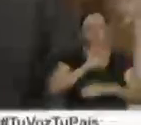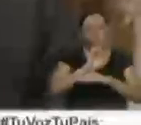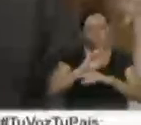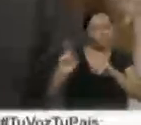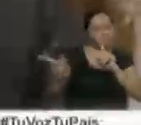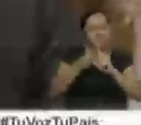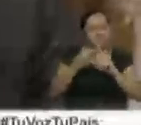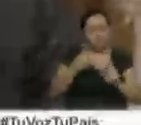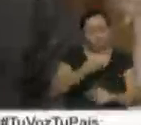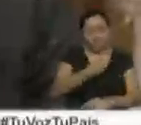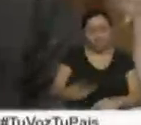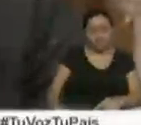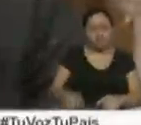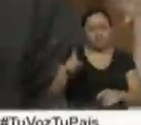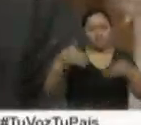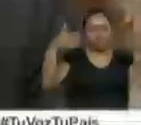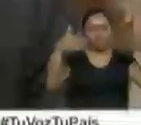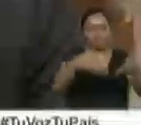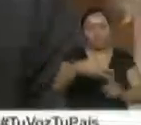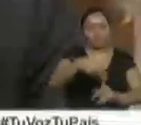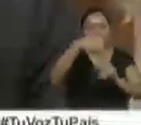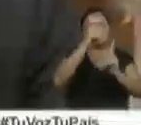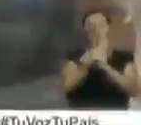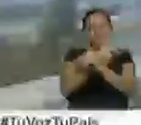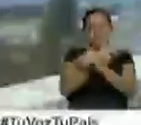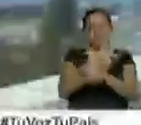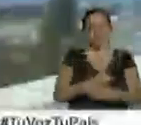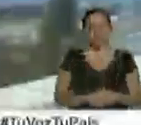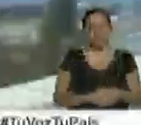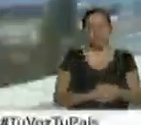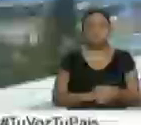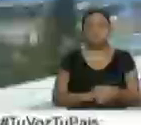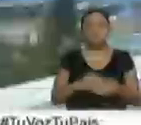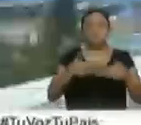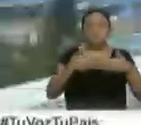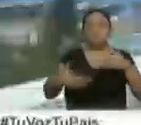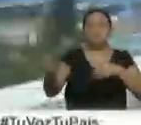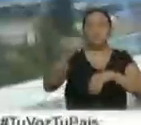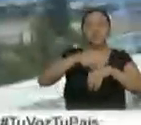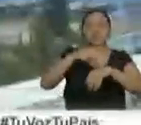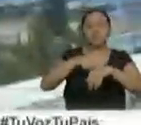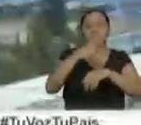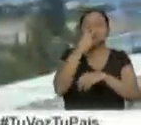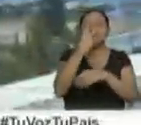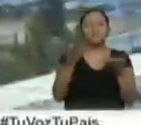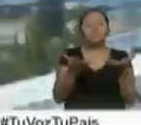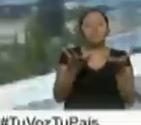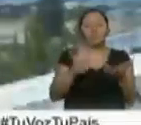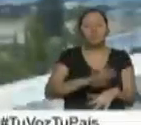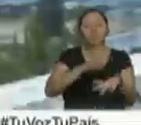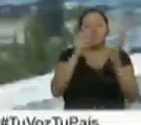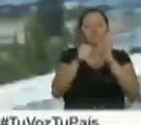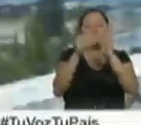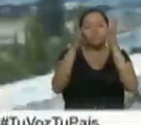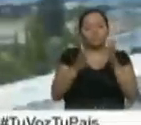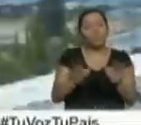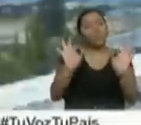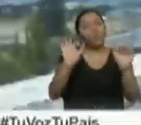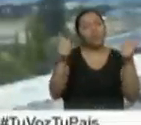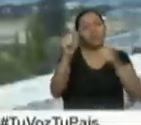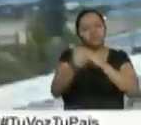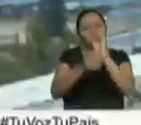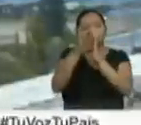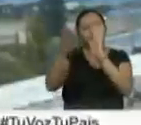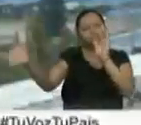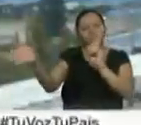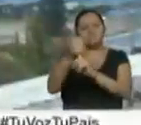prioridades será atender a nuestros hermanos con discapacidades. En este periodo de revolución ciudadana o de la década